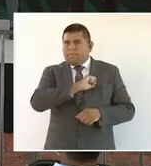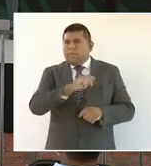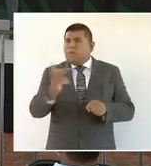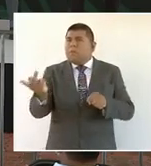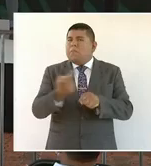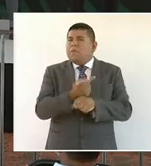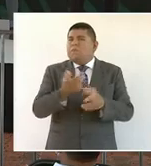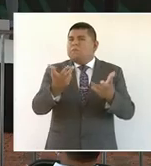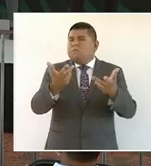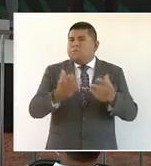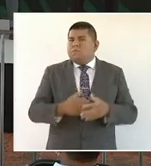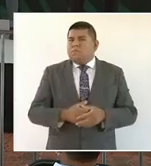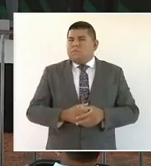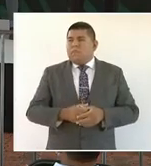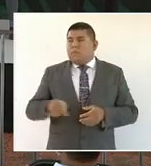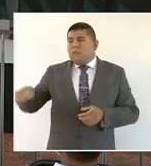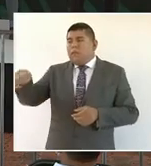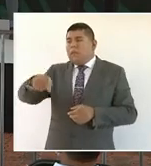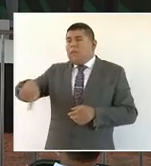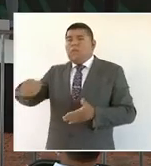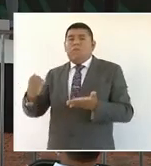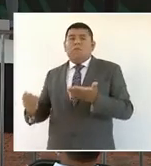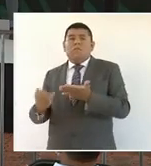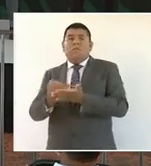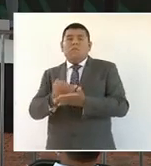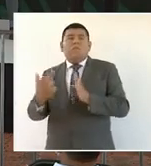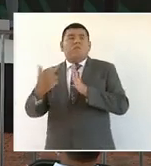resulta que por esa política,